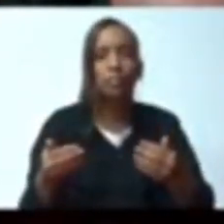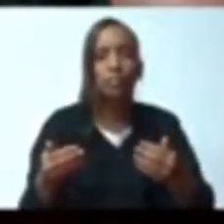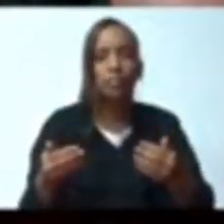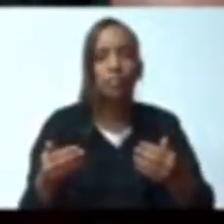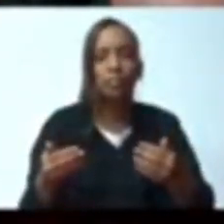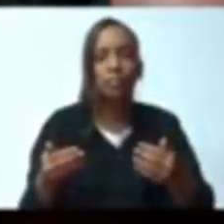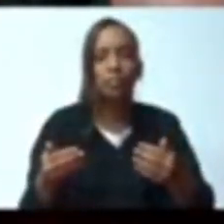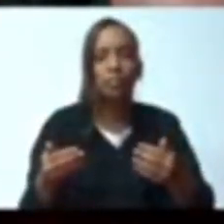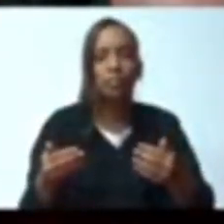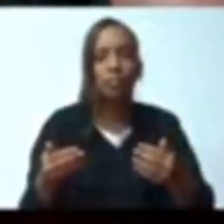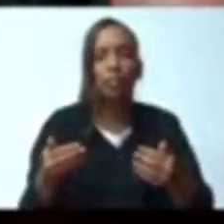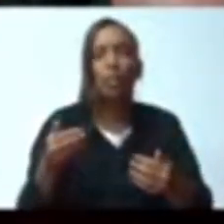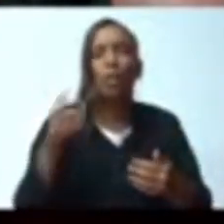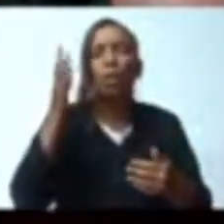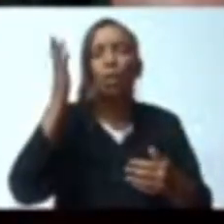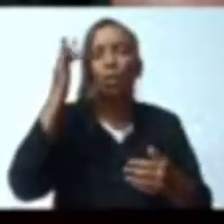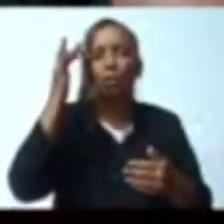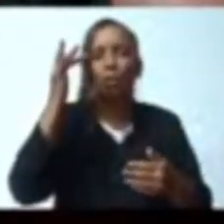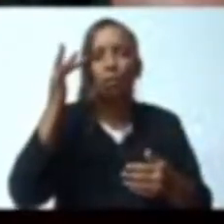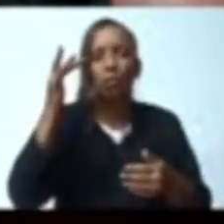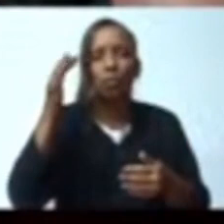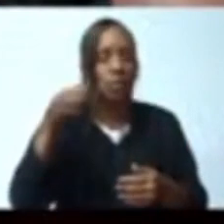cuando se le quiso detener